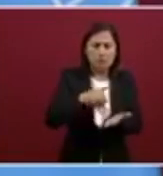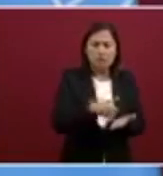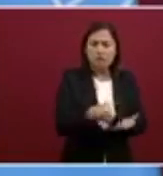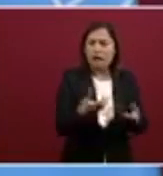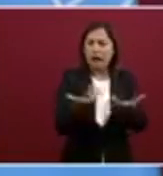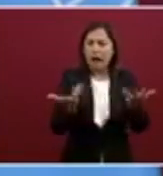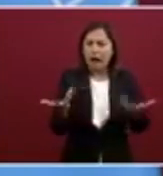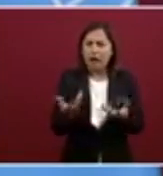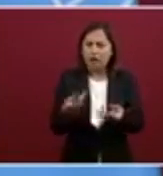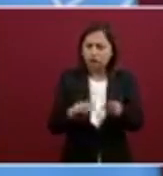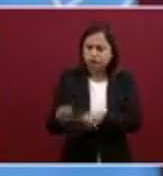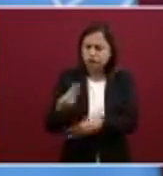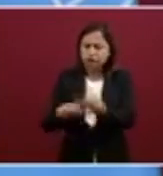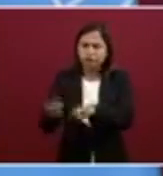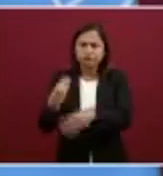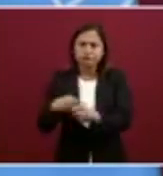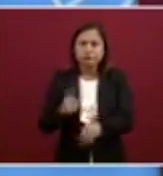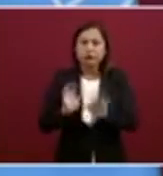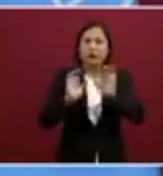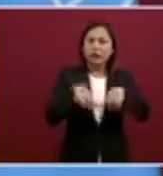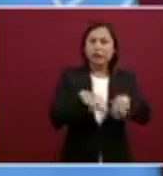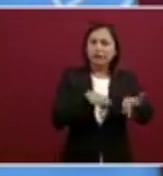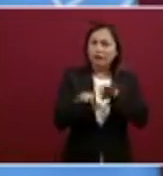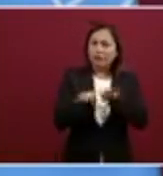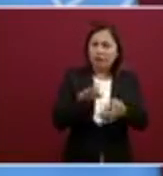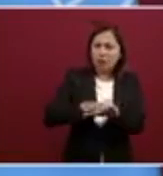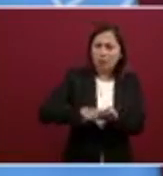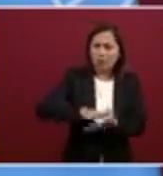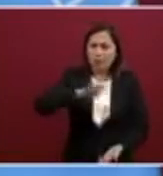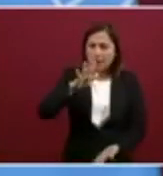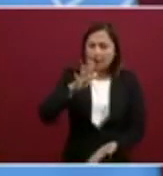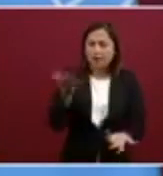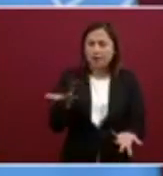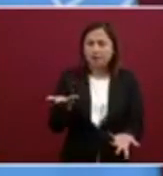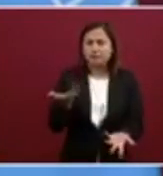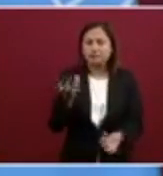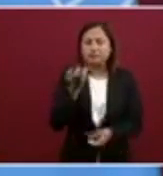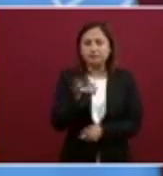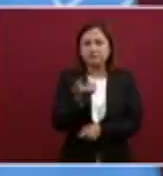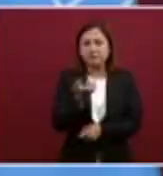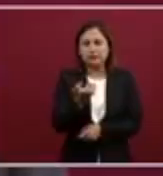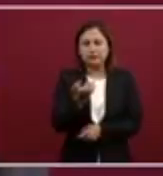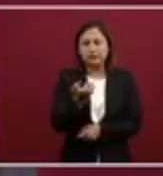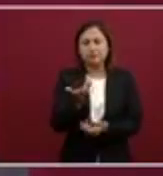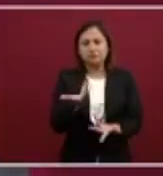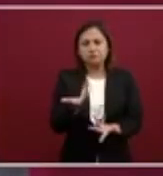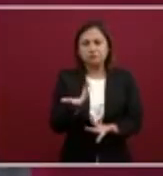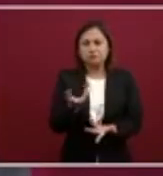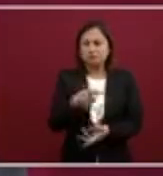es cuidado y